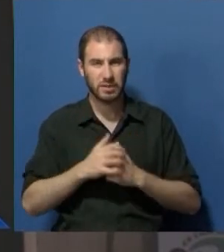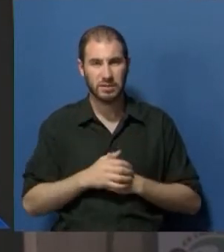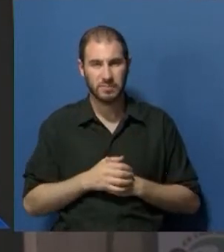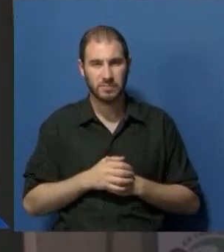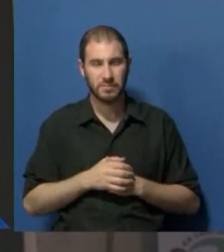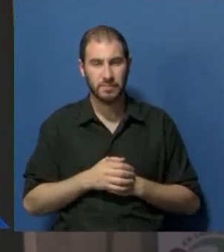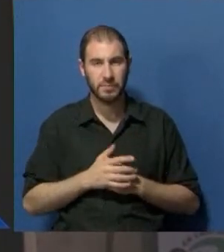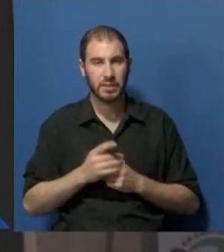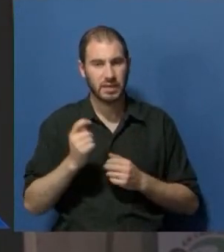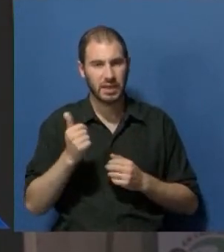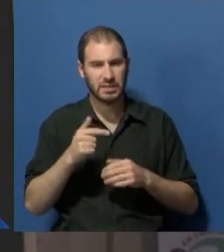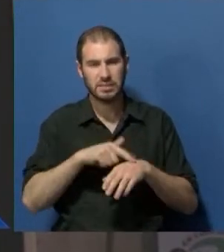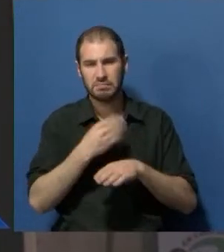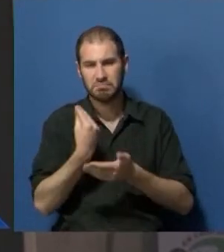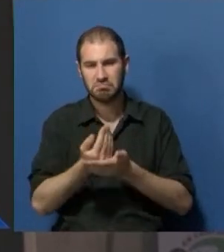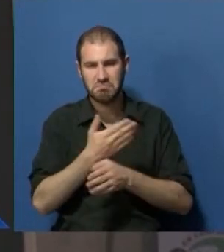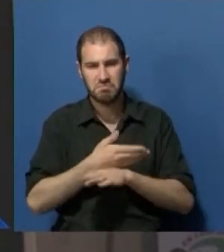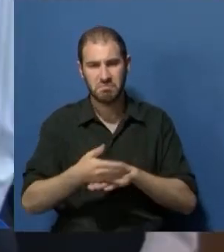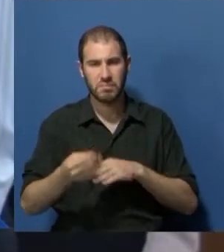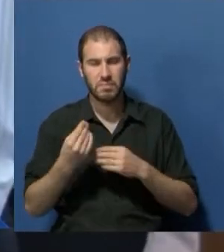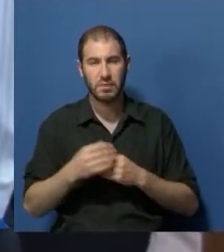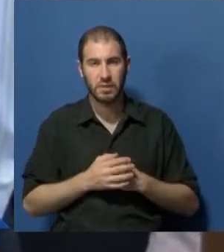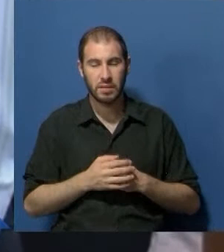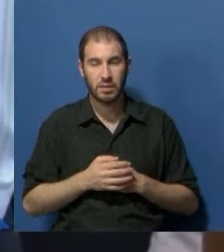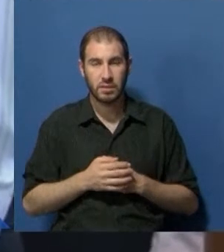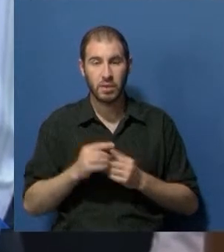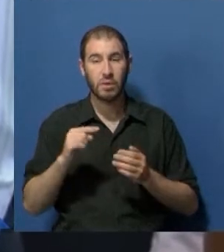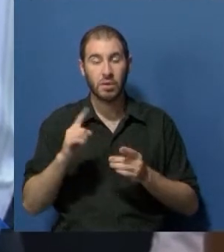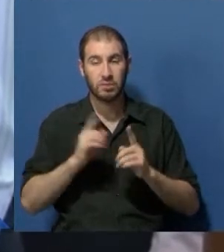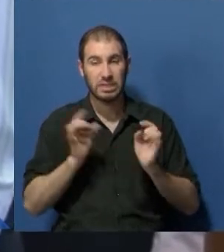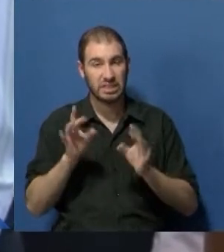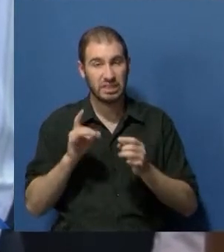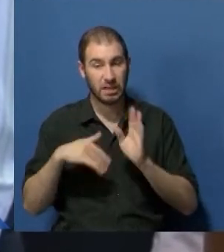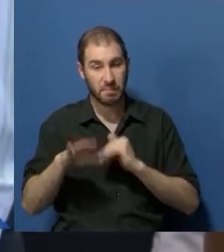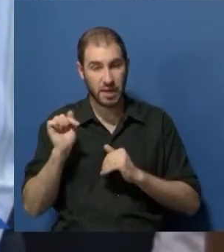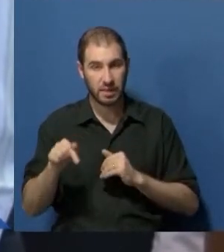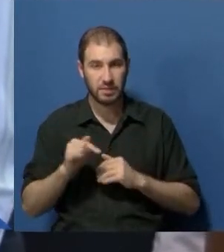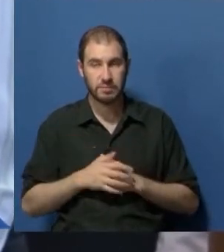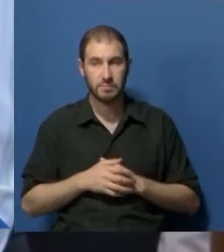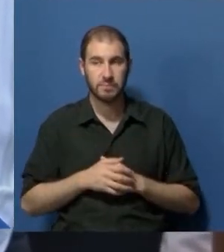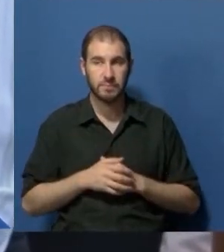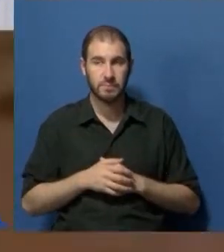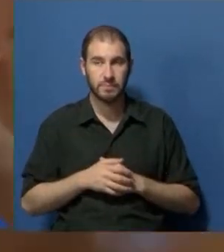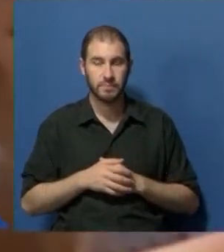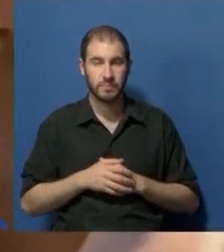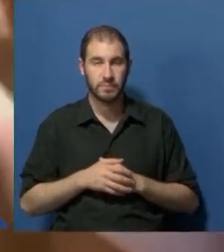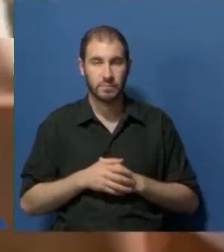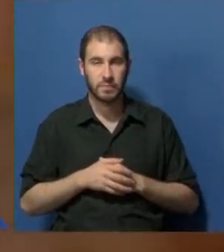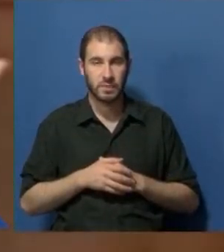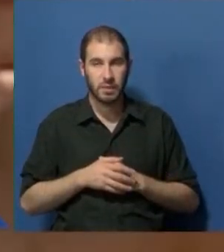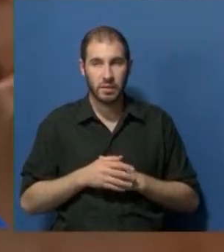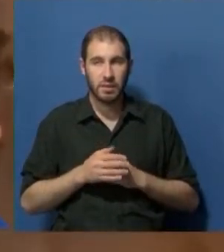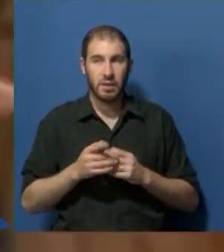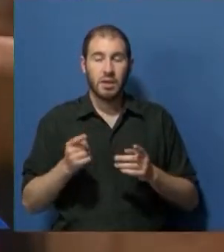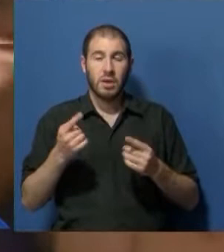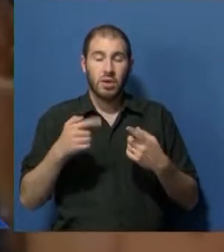esa casi perpetuidad en el poder, que es uno de los puntos que más se le critican a Fidel en ese sentido. ¿Qué crees vos? Claro, no, evidentemente,